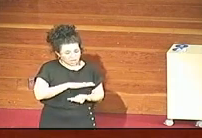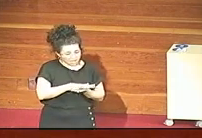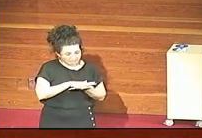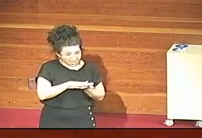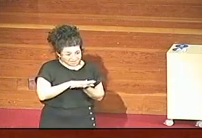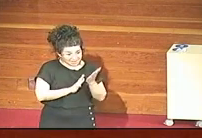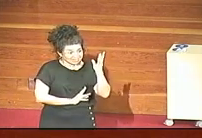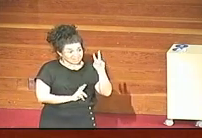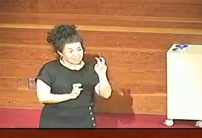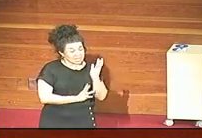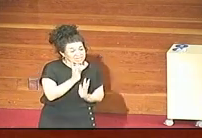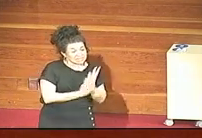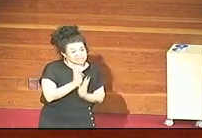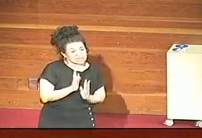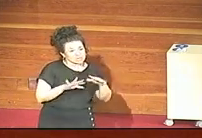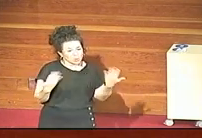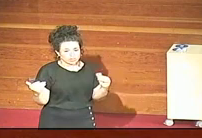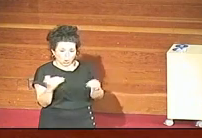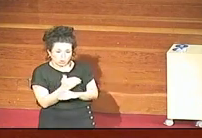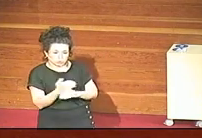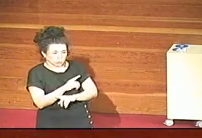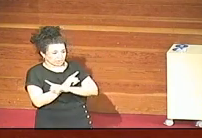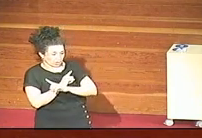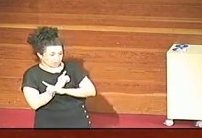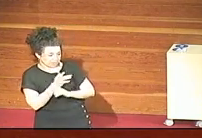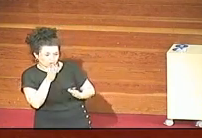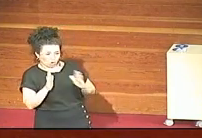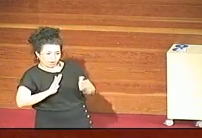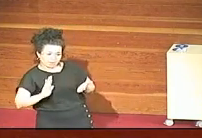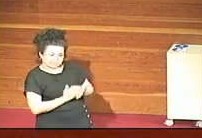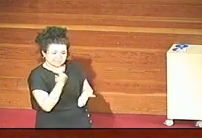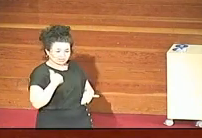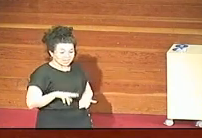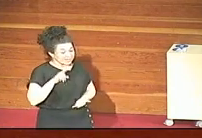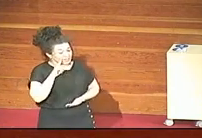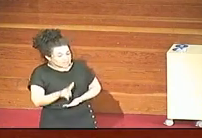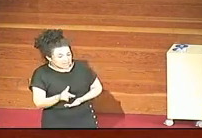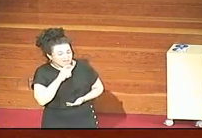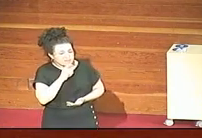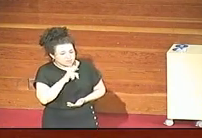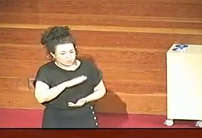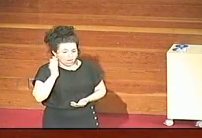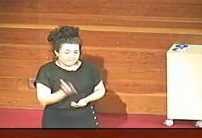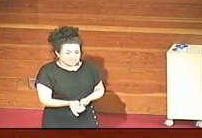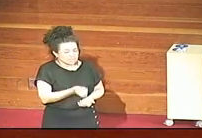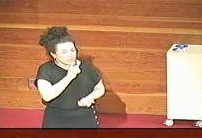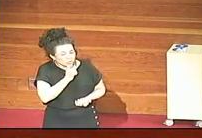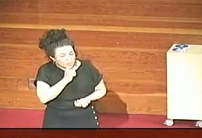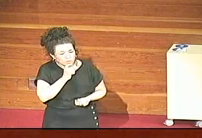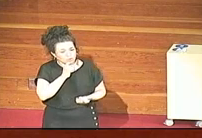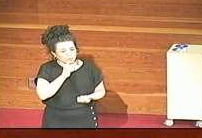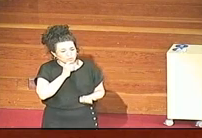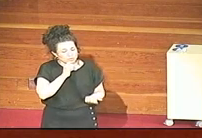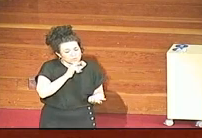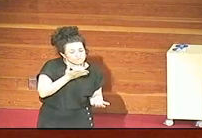octubre en noviembre cuando no es época no y ver bueno pues como se ha empezado a evaluar esos daños y que se va a hacer que yo creo que eso